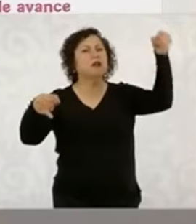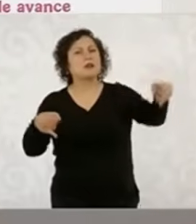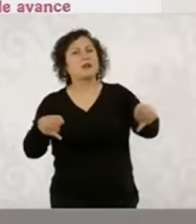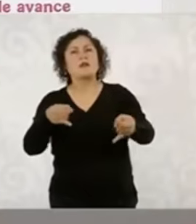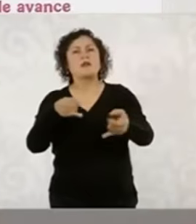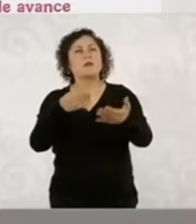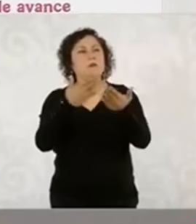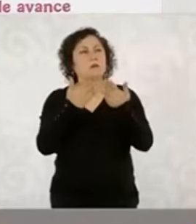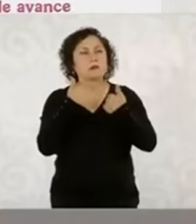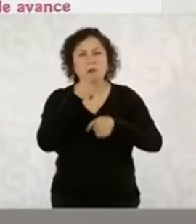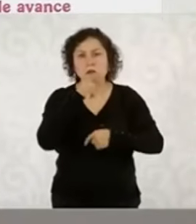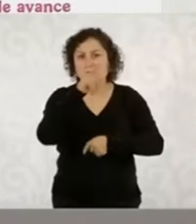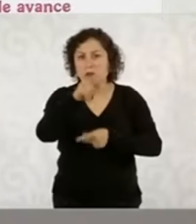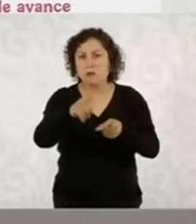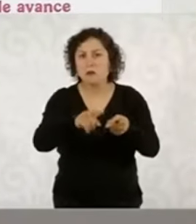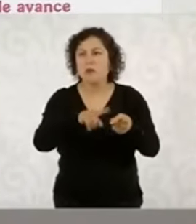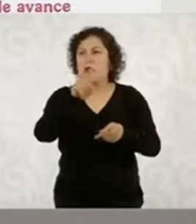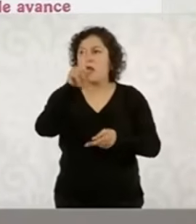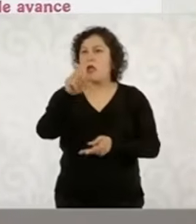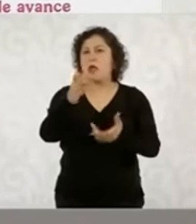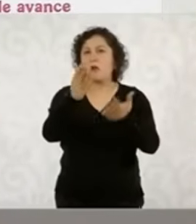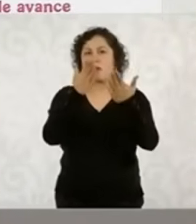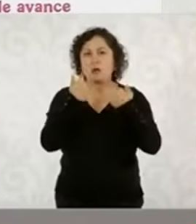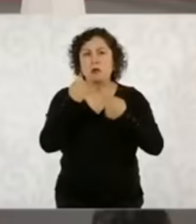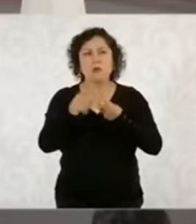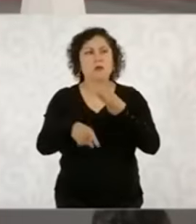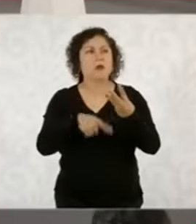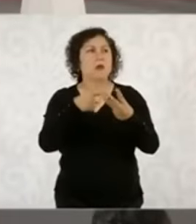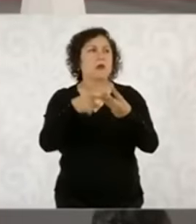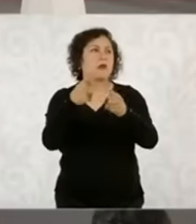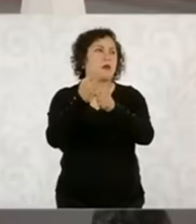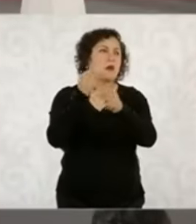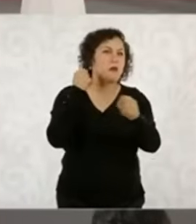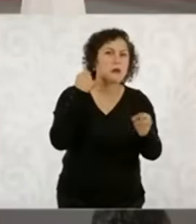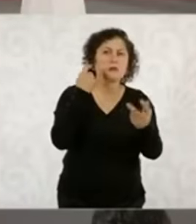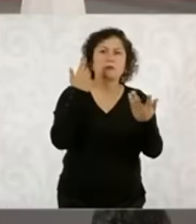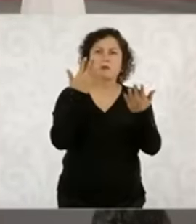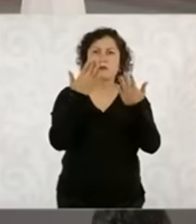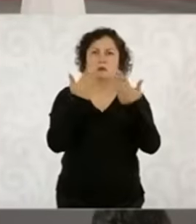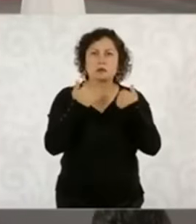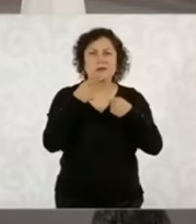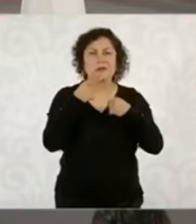drenaje, muy retirados de los centros de trabajo.